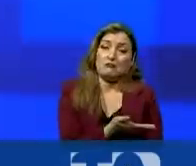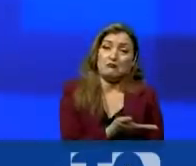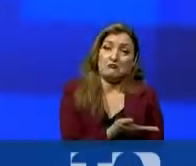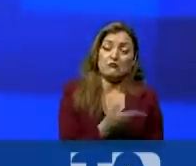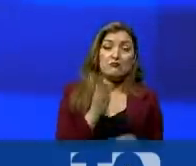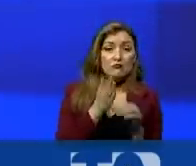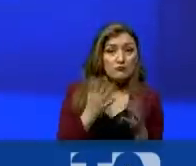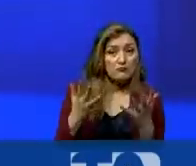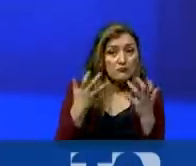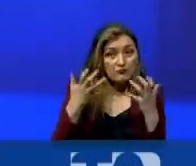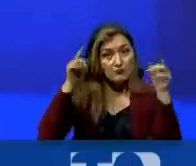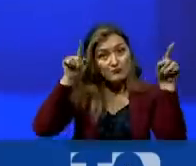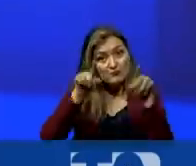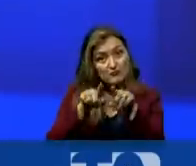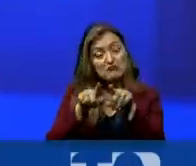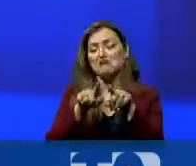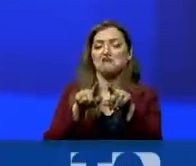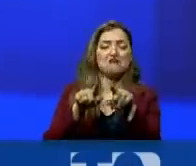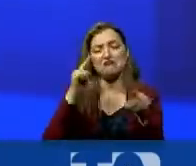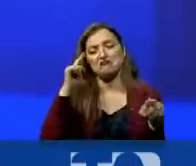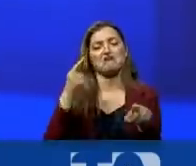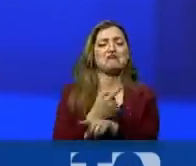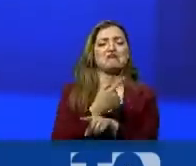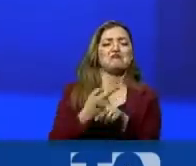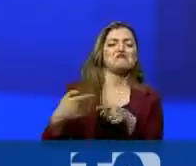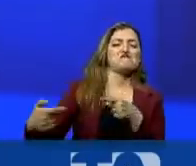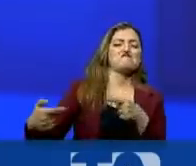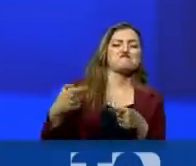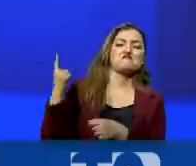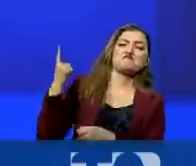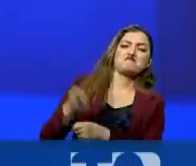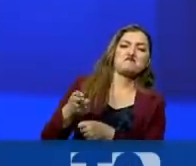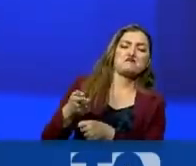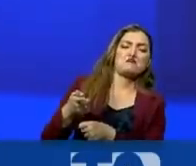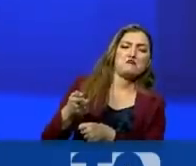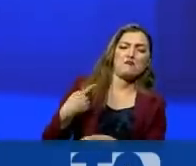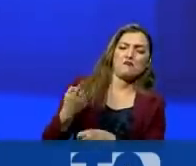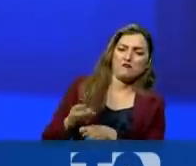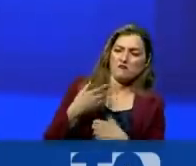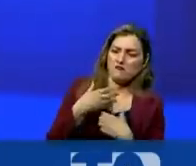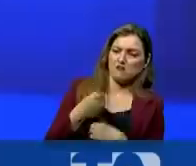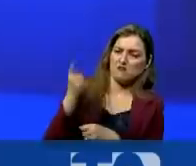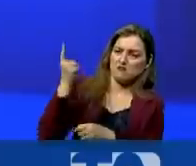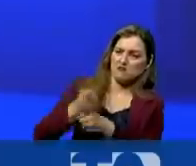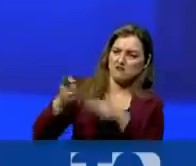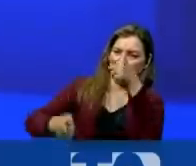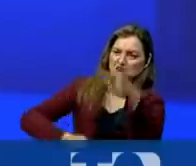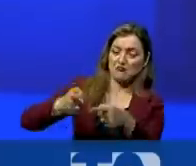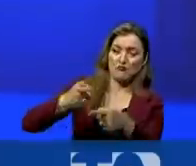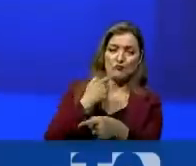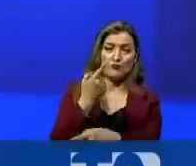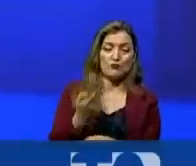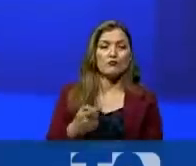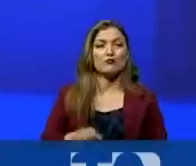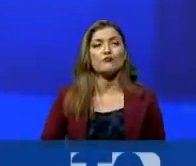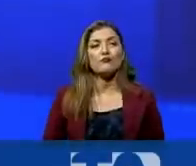no buscaban a consensos sino a imponer a imponer sus mandatos como